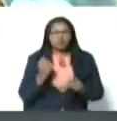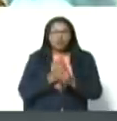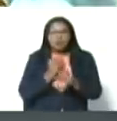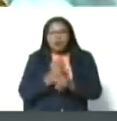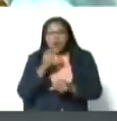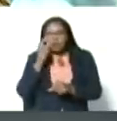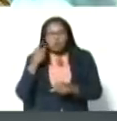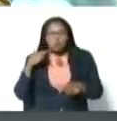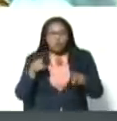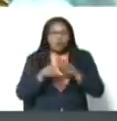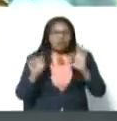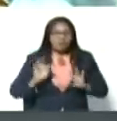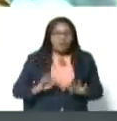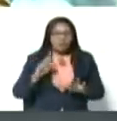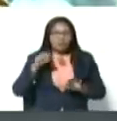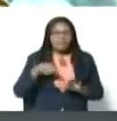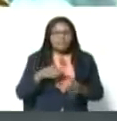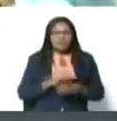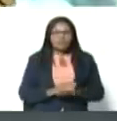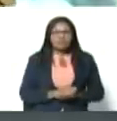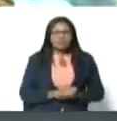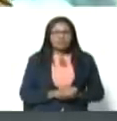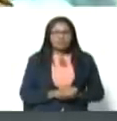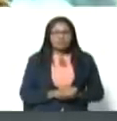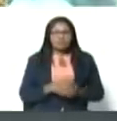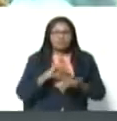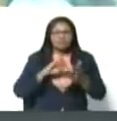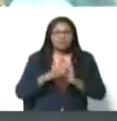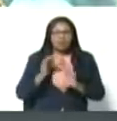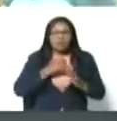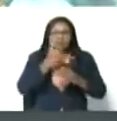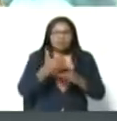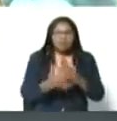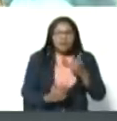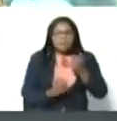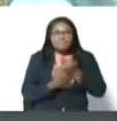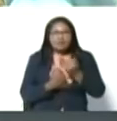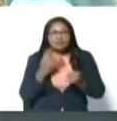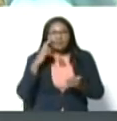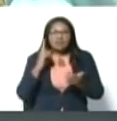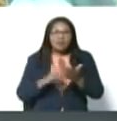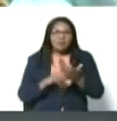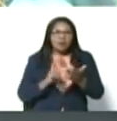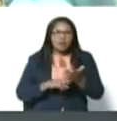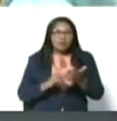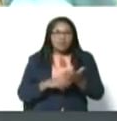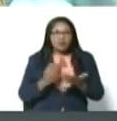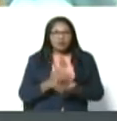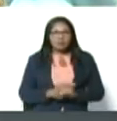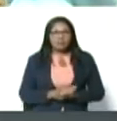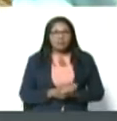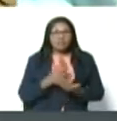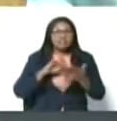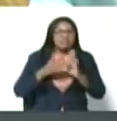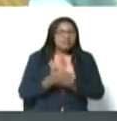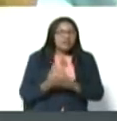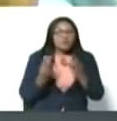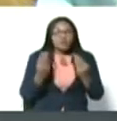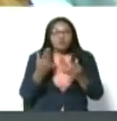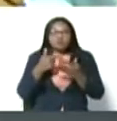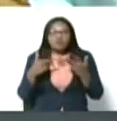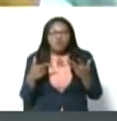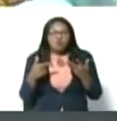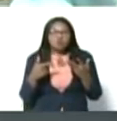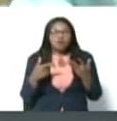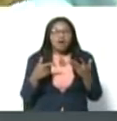han adoptado el método, la metodología de planificar en base a la realidad y aprender a hacer mucho con